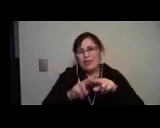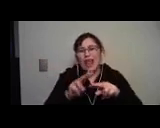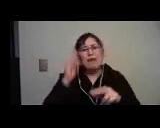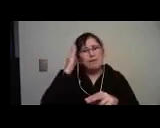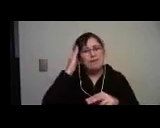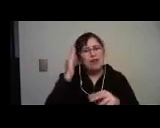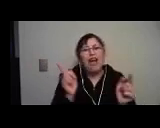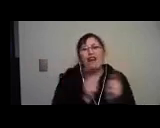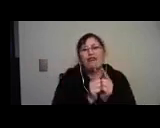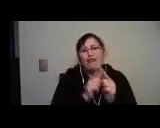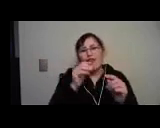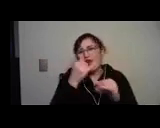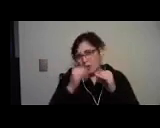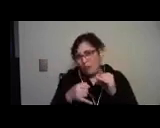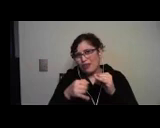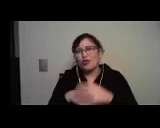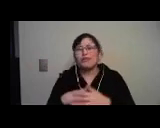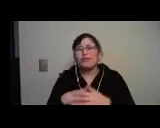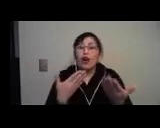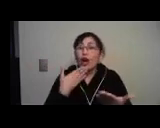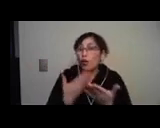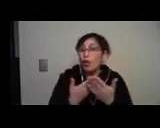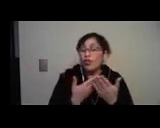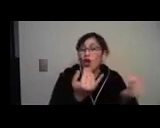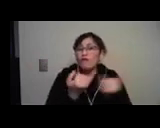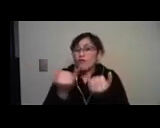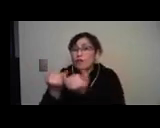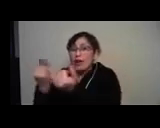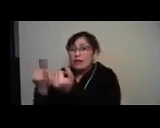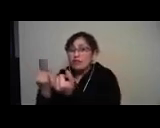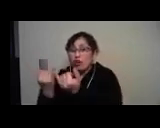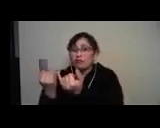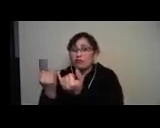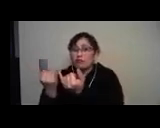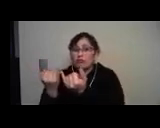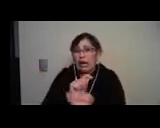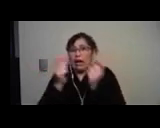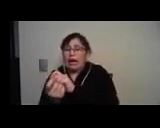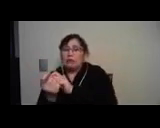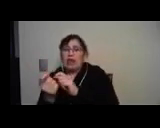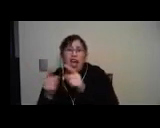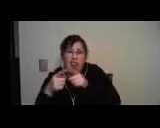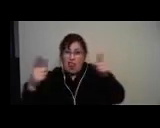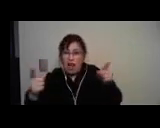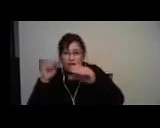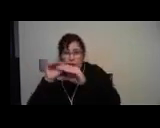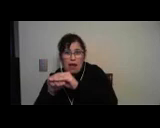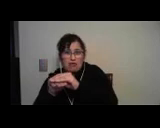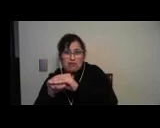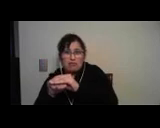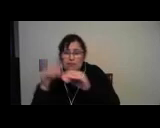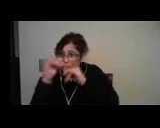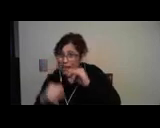Si esta información no pasa a la memoria a largo plazo, simplemente el recuerdo se va a perder o se va a